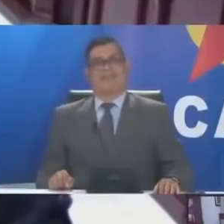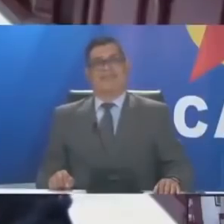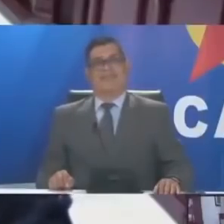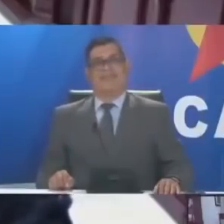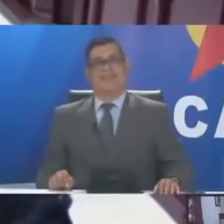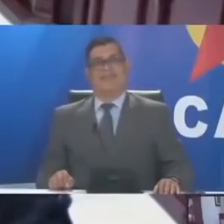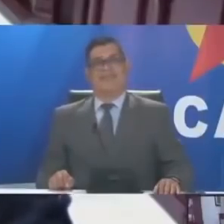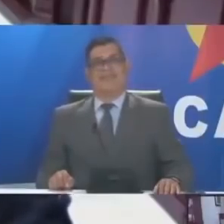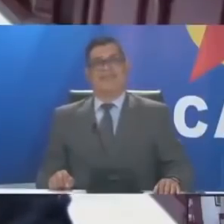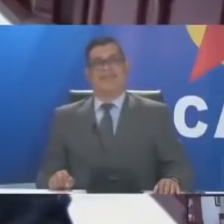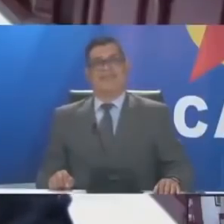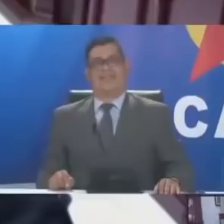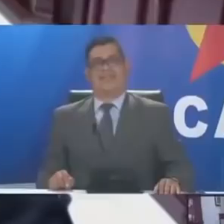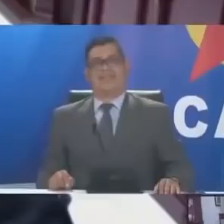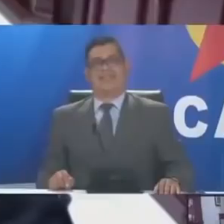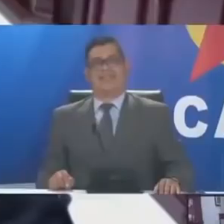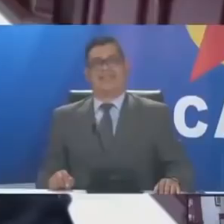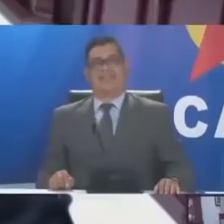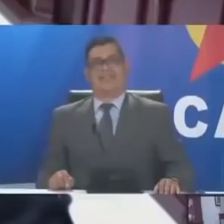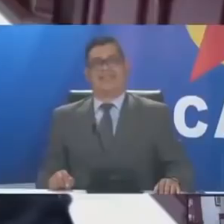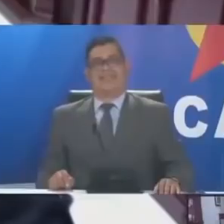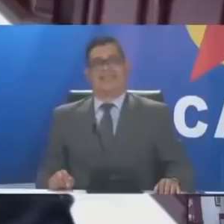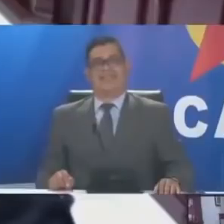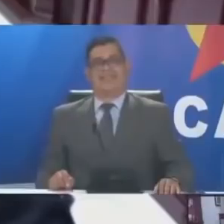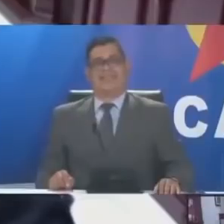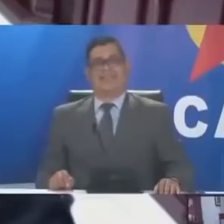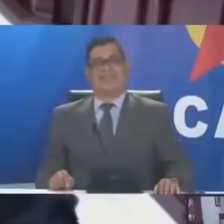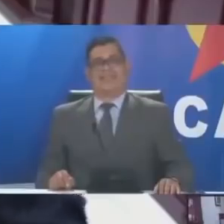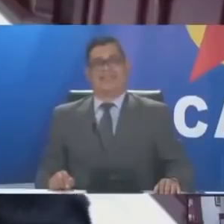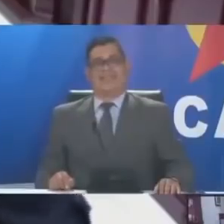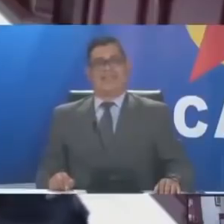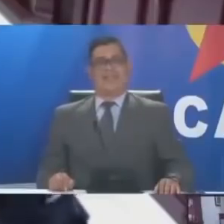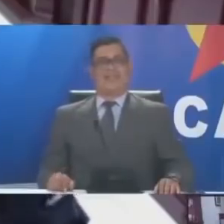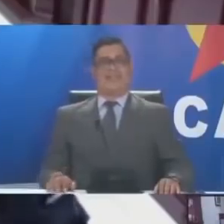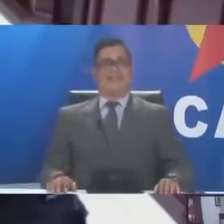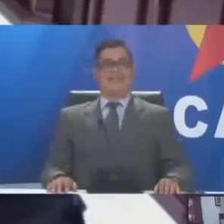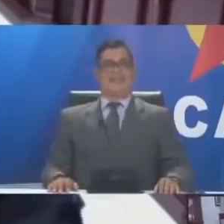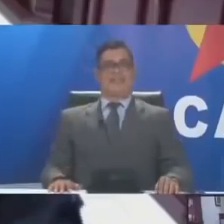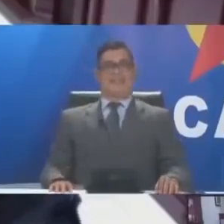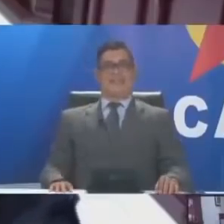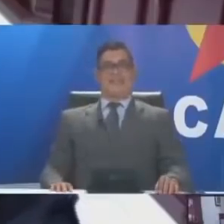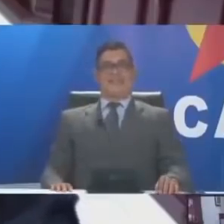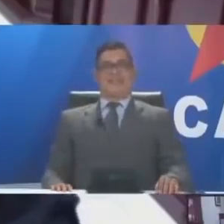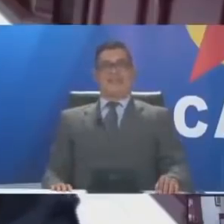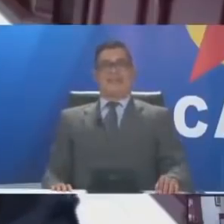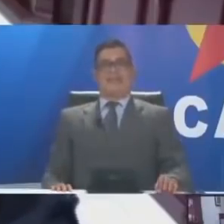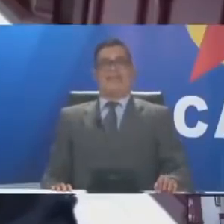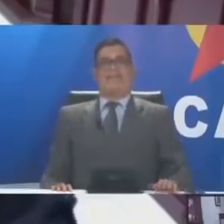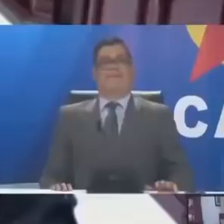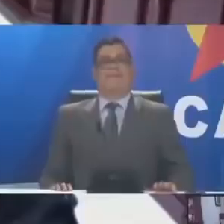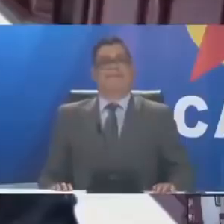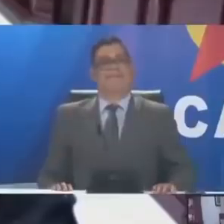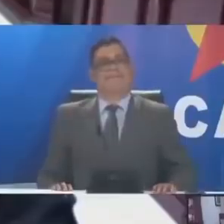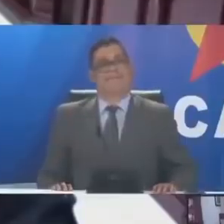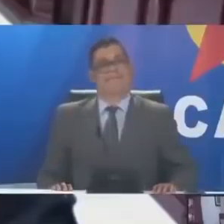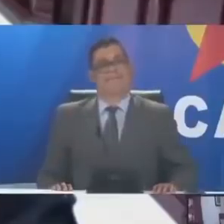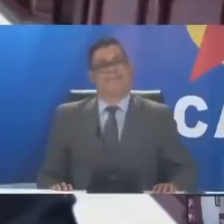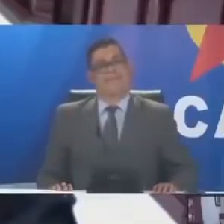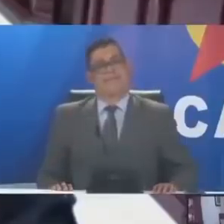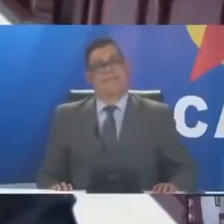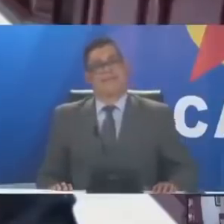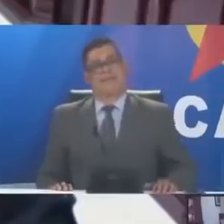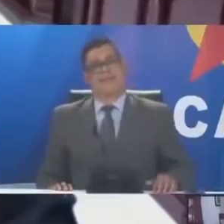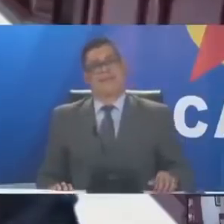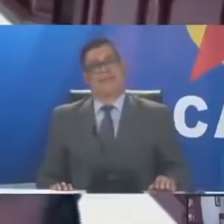muchas aficiones que para los televidentes son feas para la gente que no nos conoce con solís ellos creen que uno está al final del